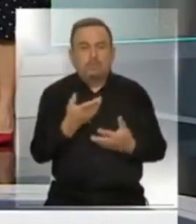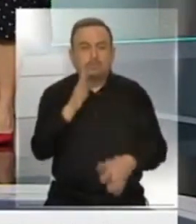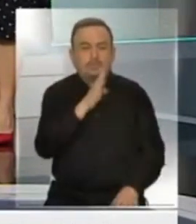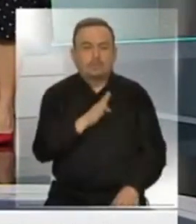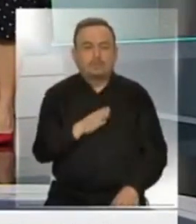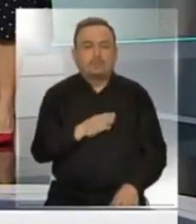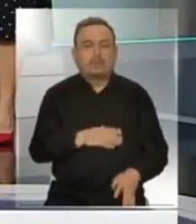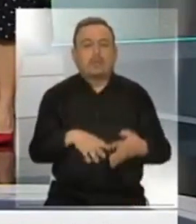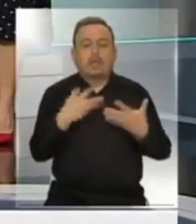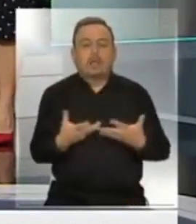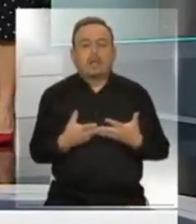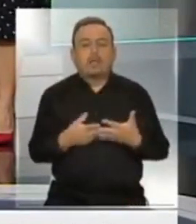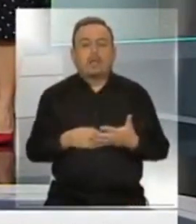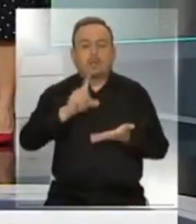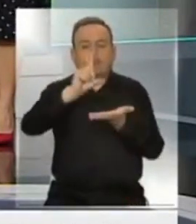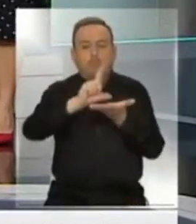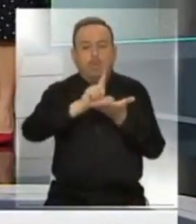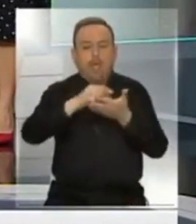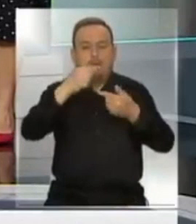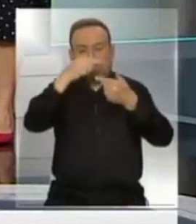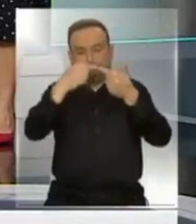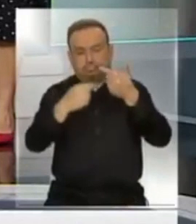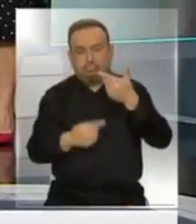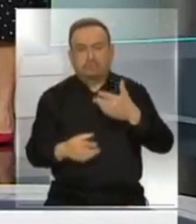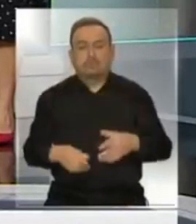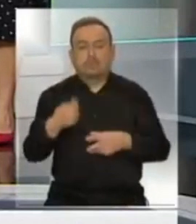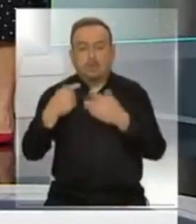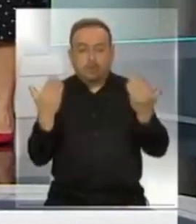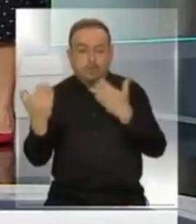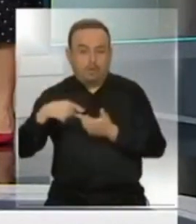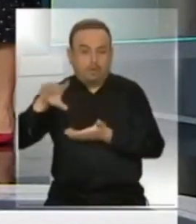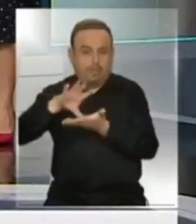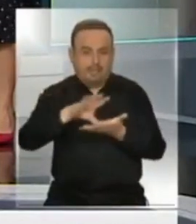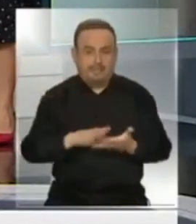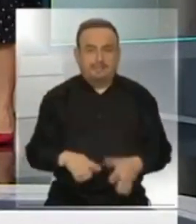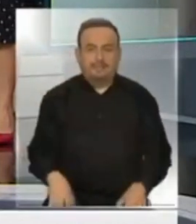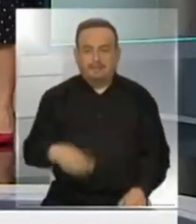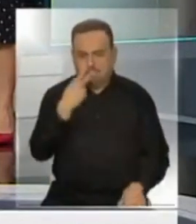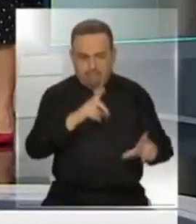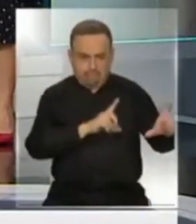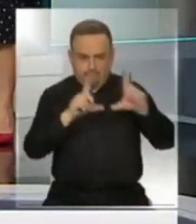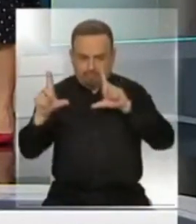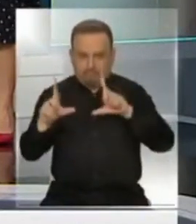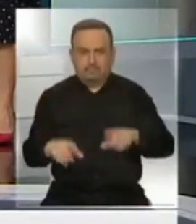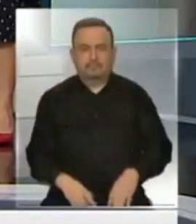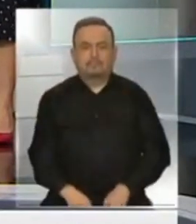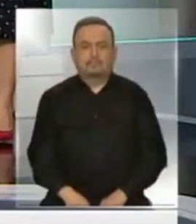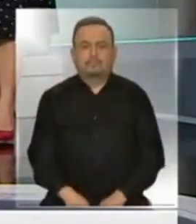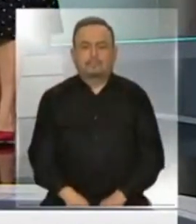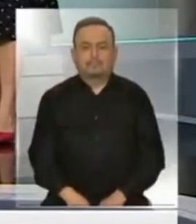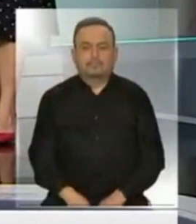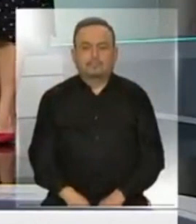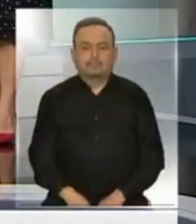tan dura la editorial, que termina básicamente pidiéndole al presidente que o cambie